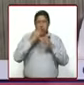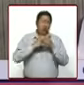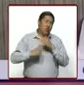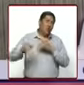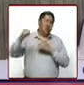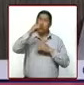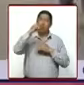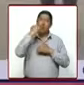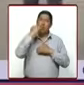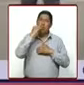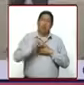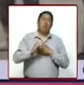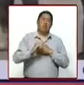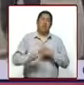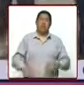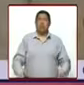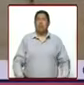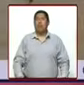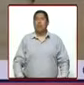superior del menor.